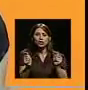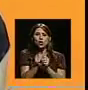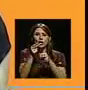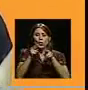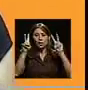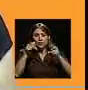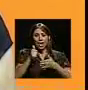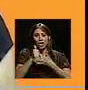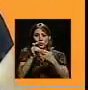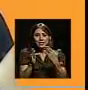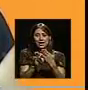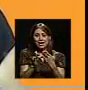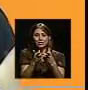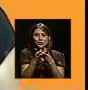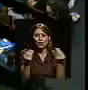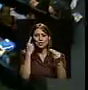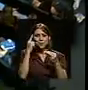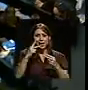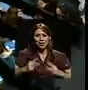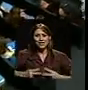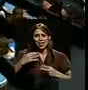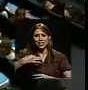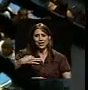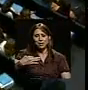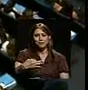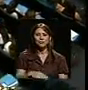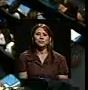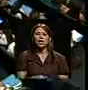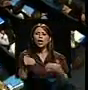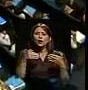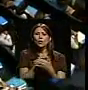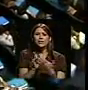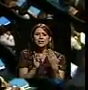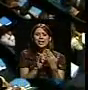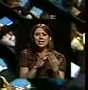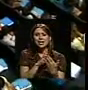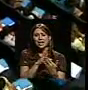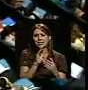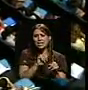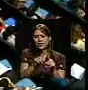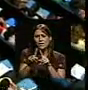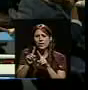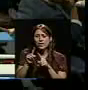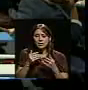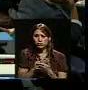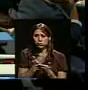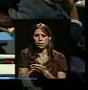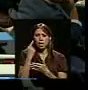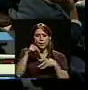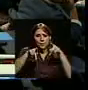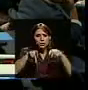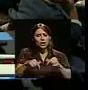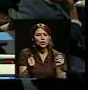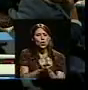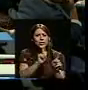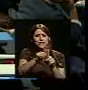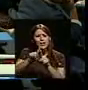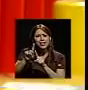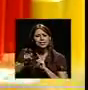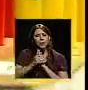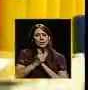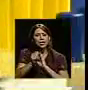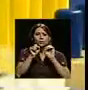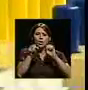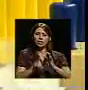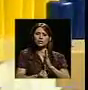Técnicas, Soluciones para la Vida Diaria. Nuevas técnicas y tecnologías para que personas con capacidades múltiples